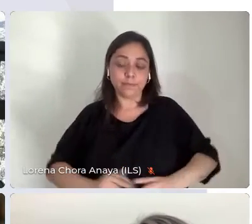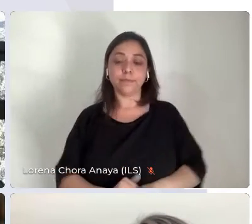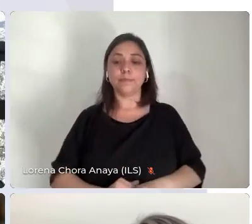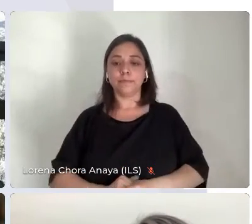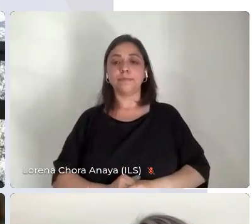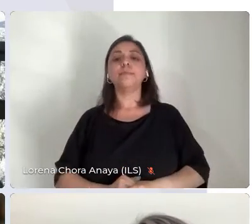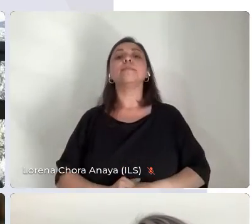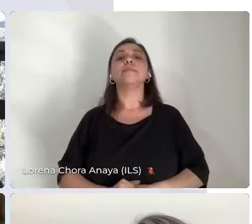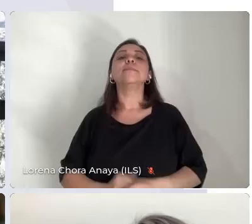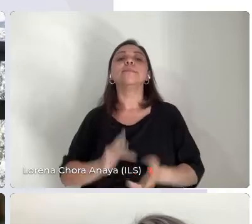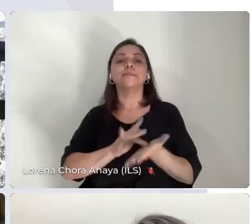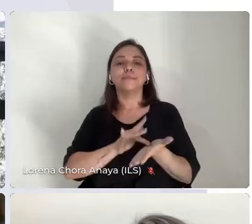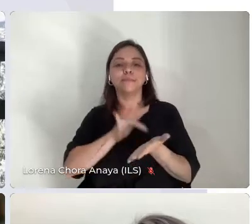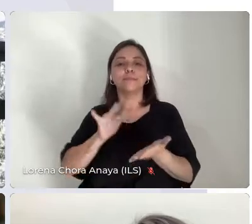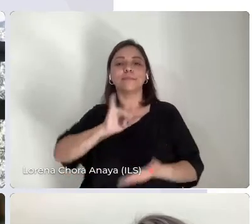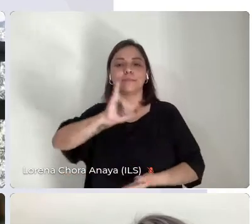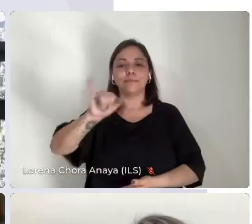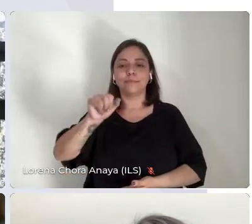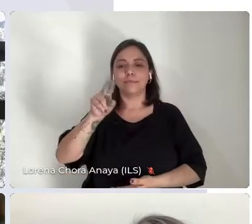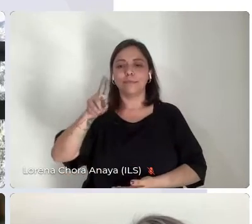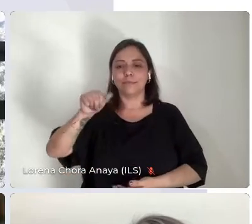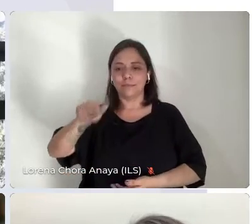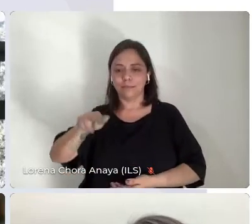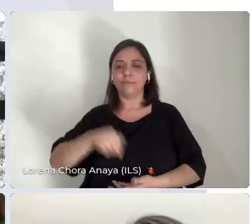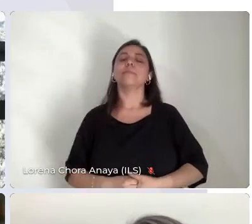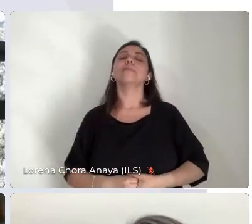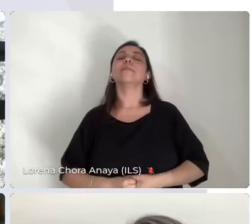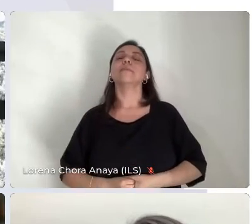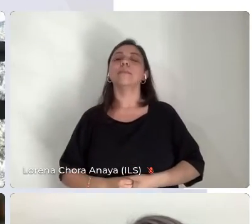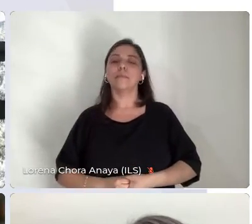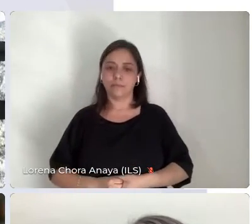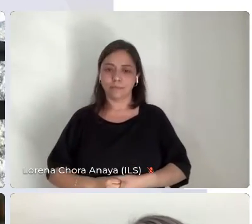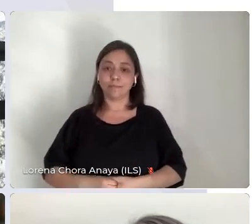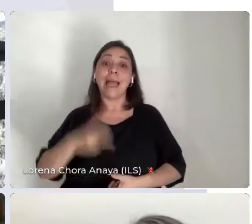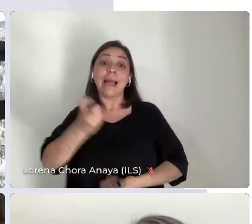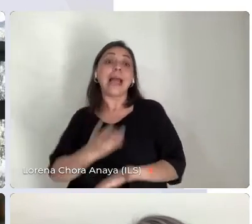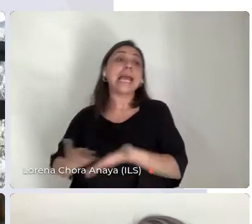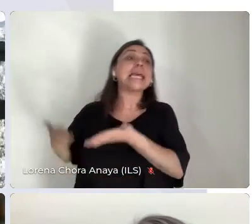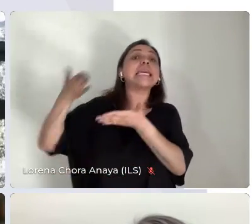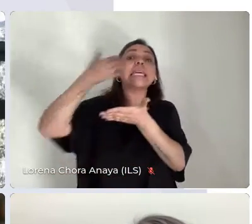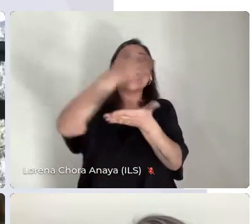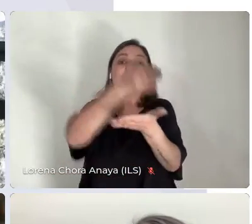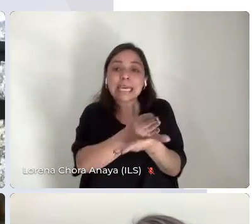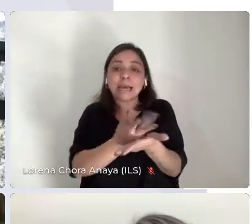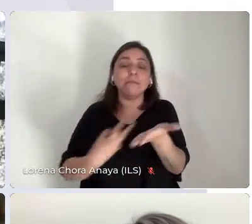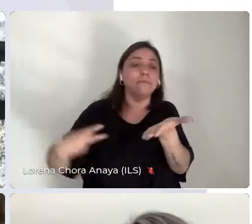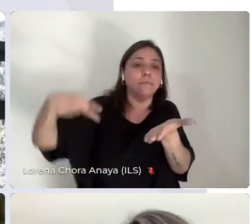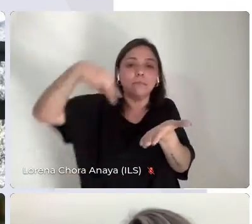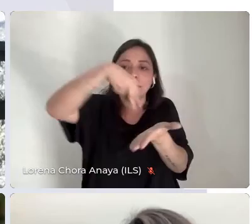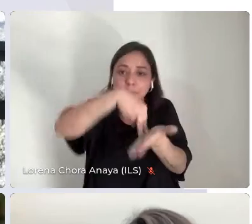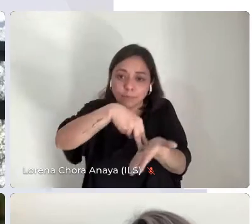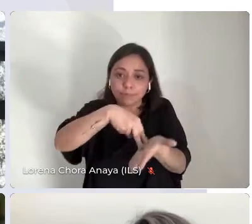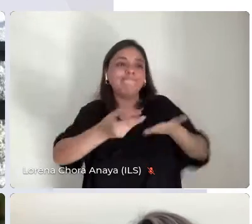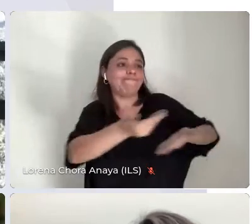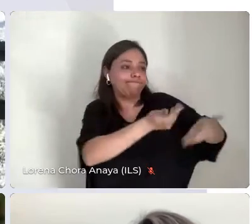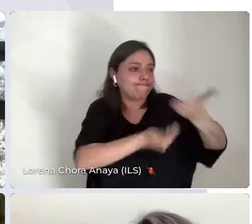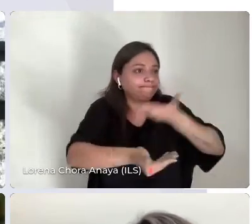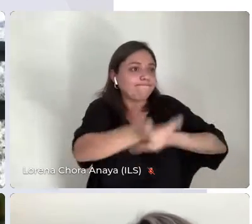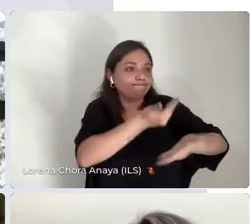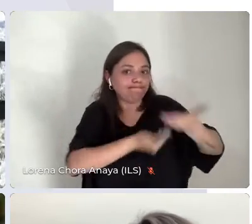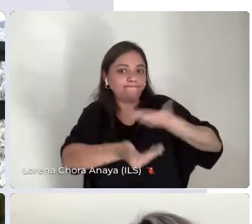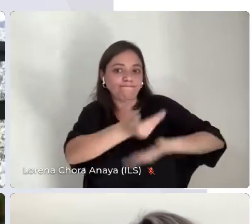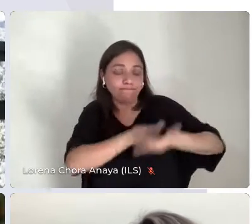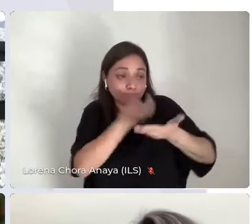Muchas gracias, Juan. Sí, ese trabajo en el campo es muy importante y además, bueno, hacer esta adaptación de los modelos, ¿no? O